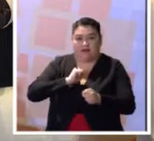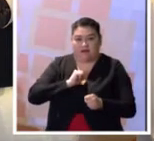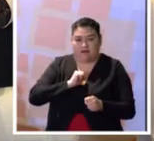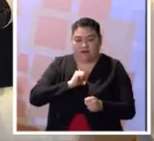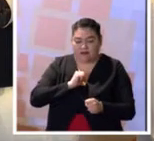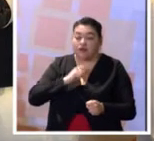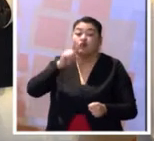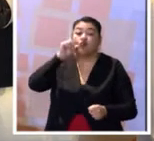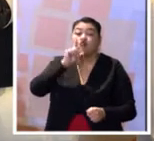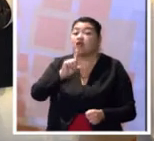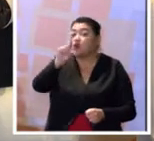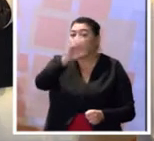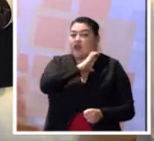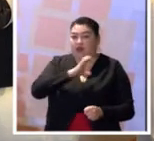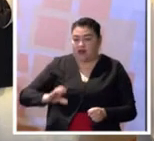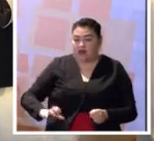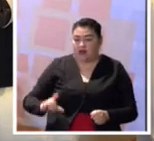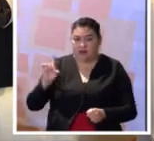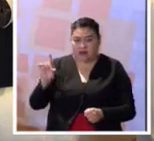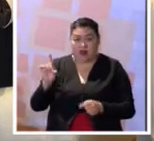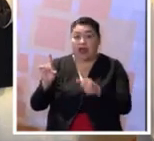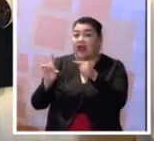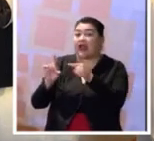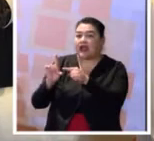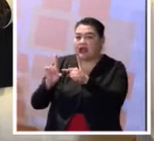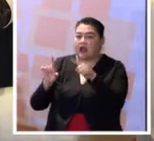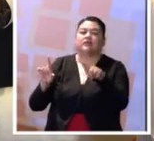de una candidata que no fue vencedora?